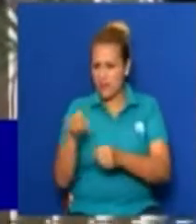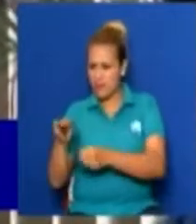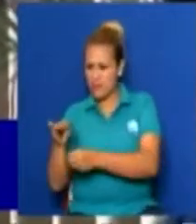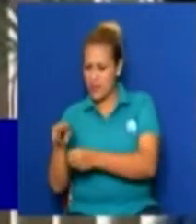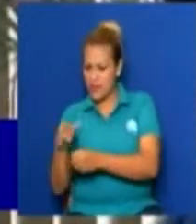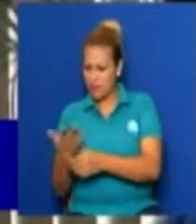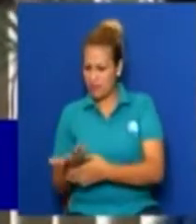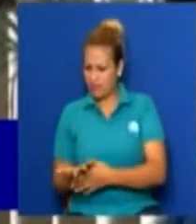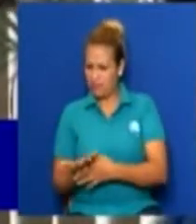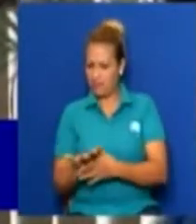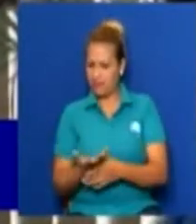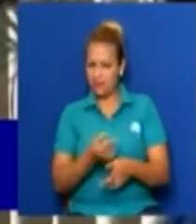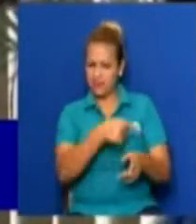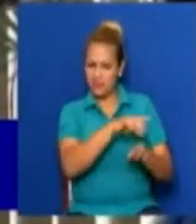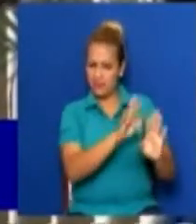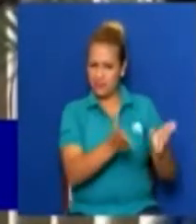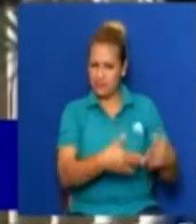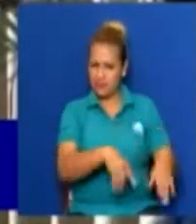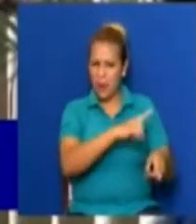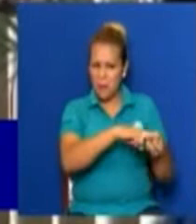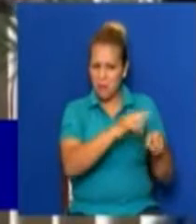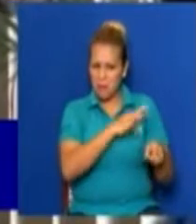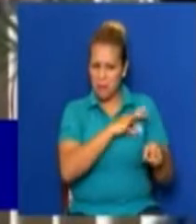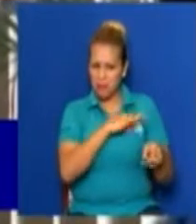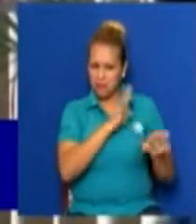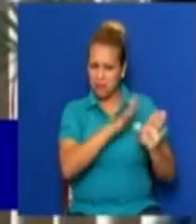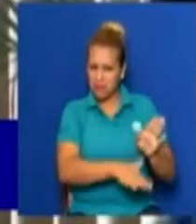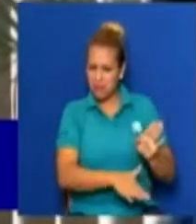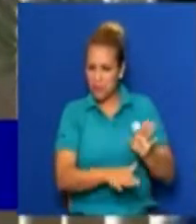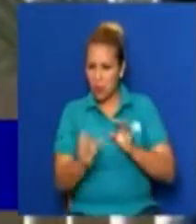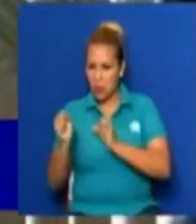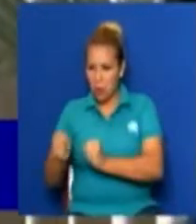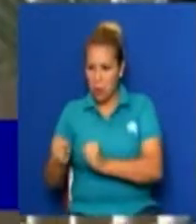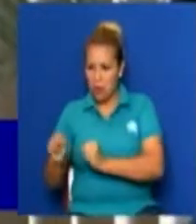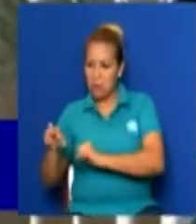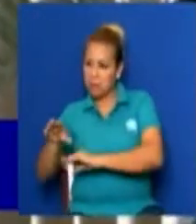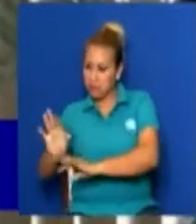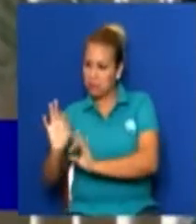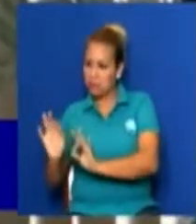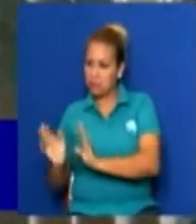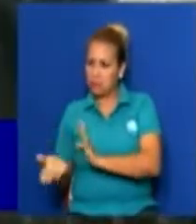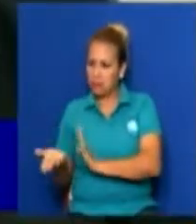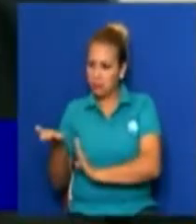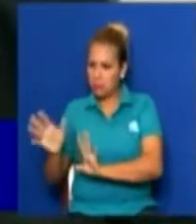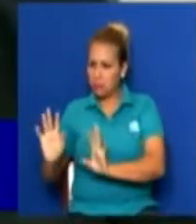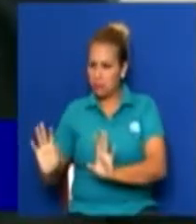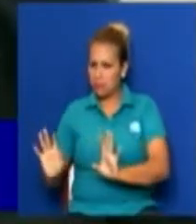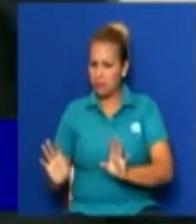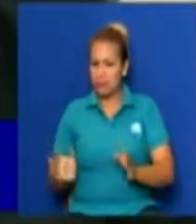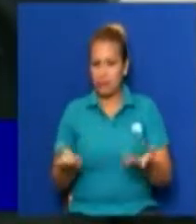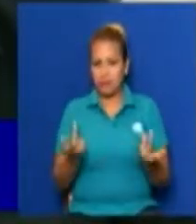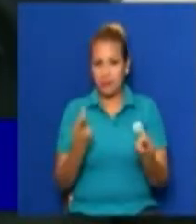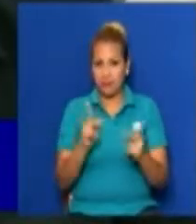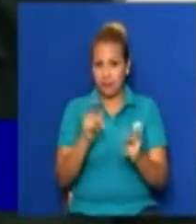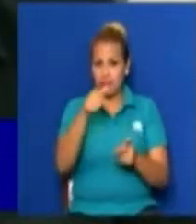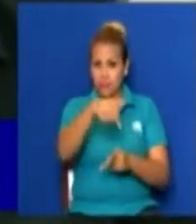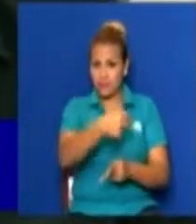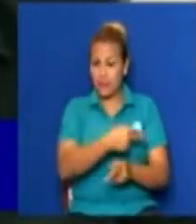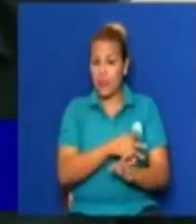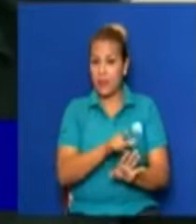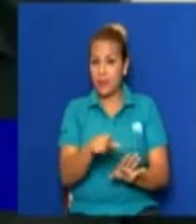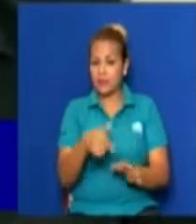sé cuántas llegan. Me parece que llegan pocas o ninguna. Pero para eso hay que tener todo